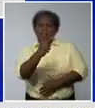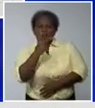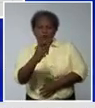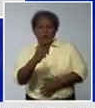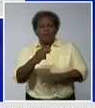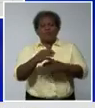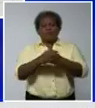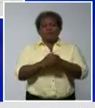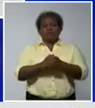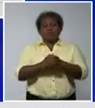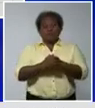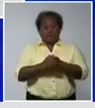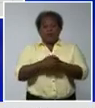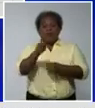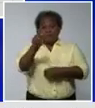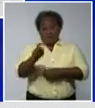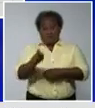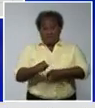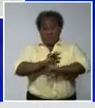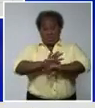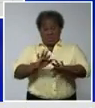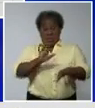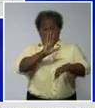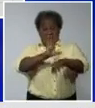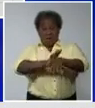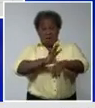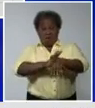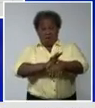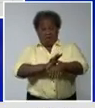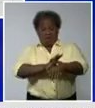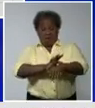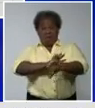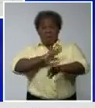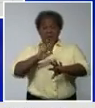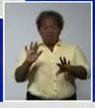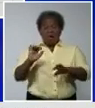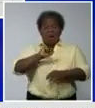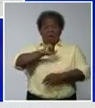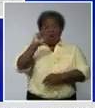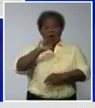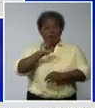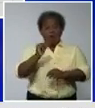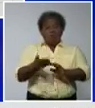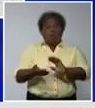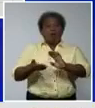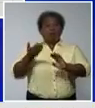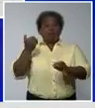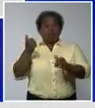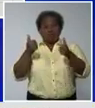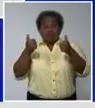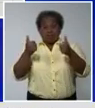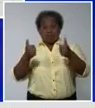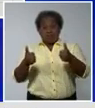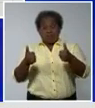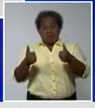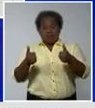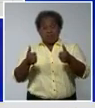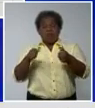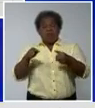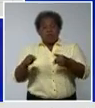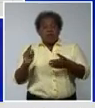de los pacientes que una vez que enferman, pues se logra que se recuperen, que vuelvan a sus